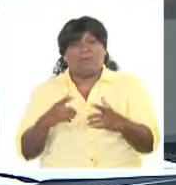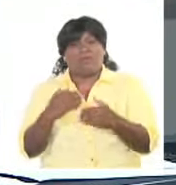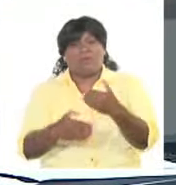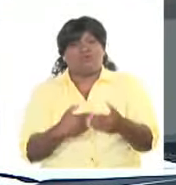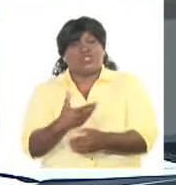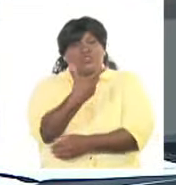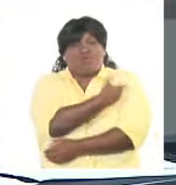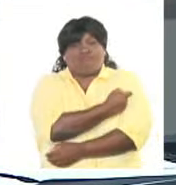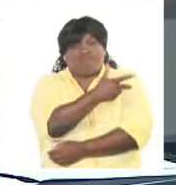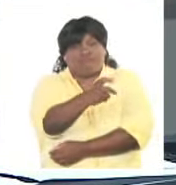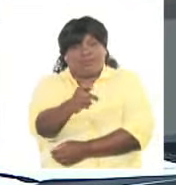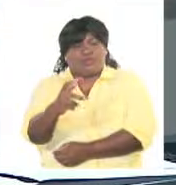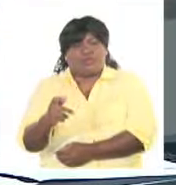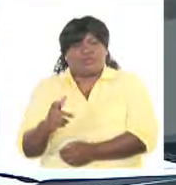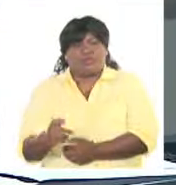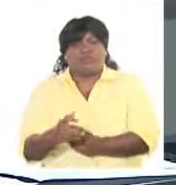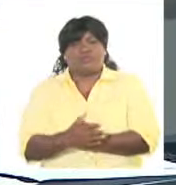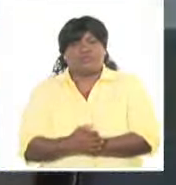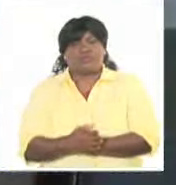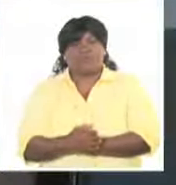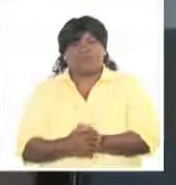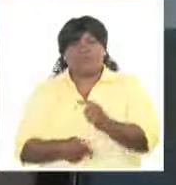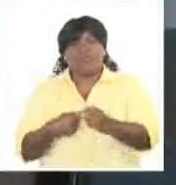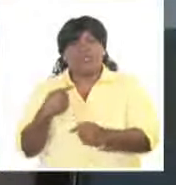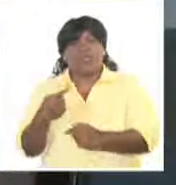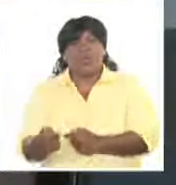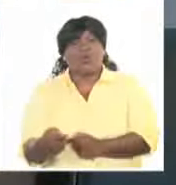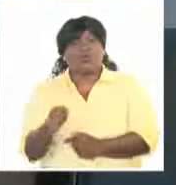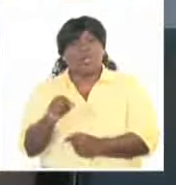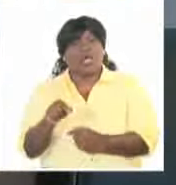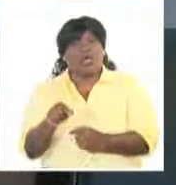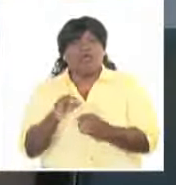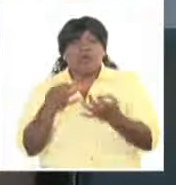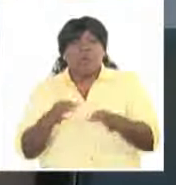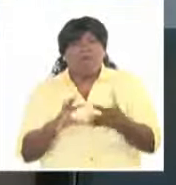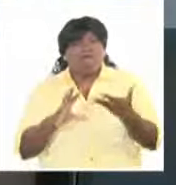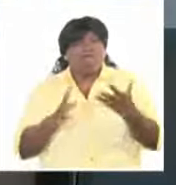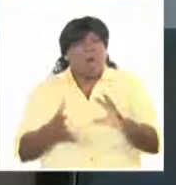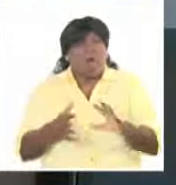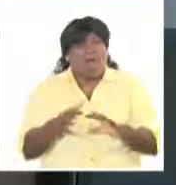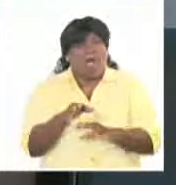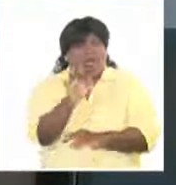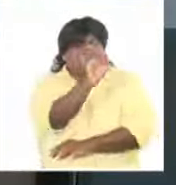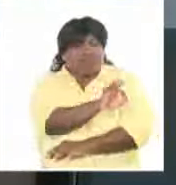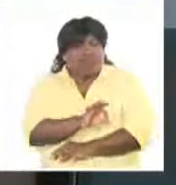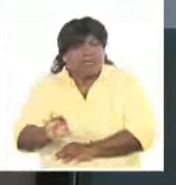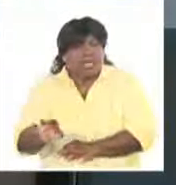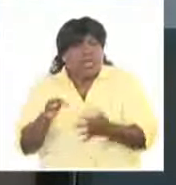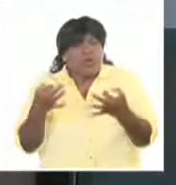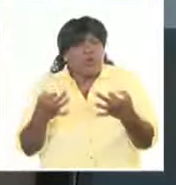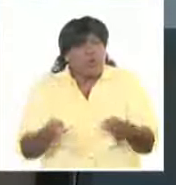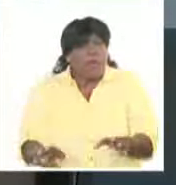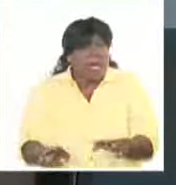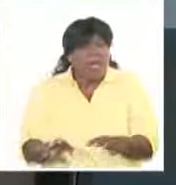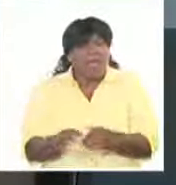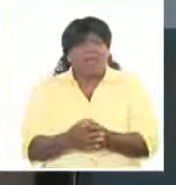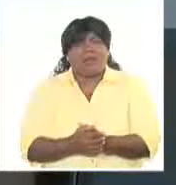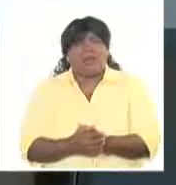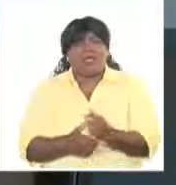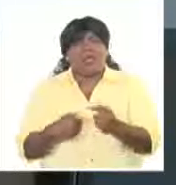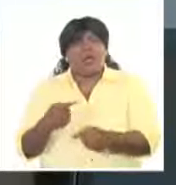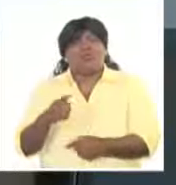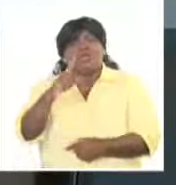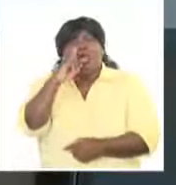vacunación, en este caso contra el esquema normal de vacunación, y específicamente contra el